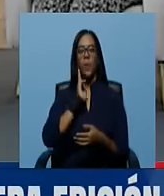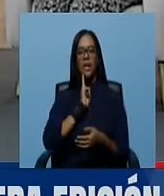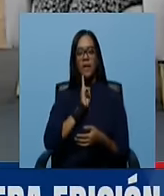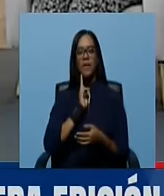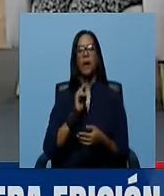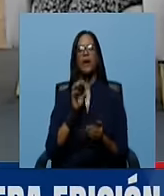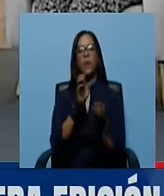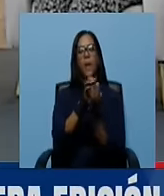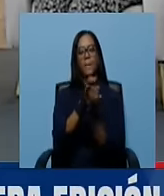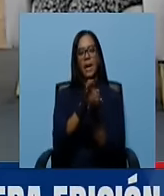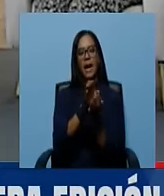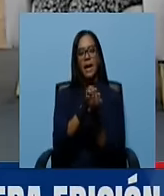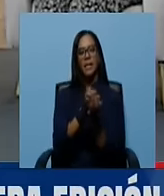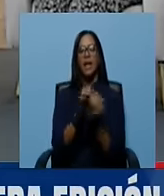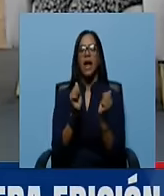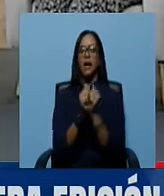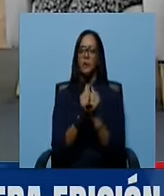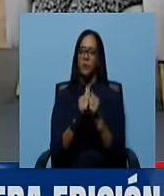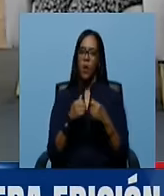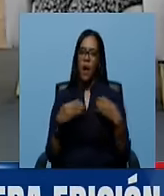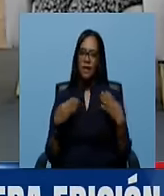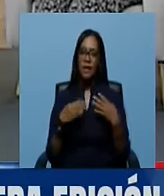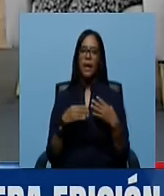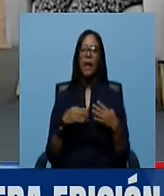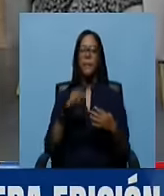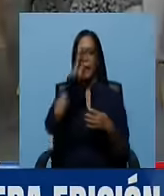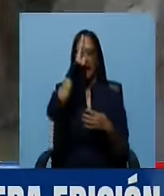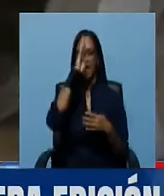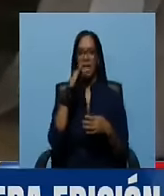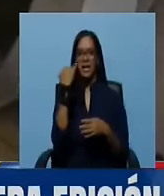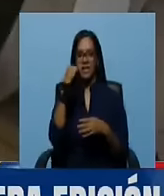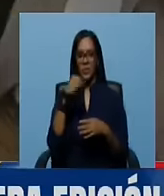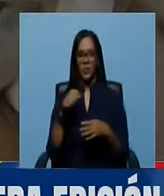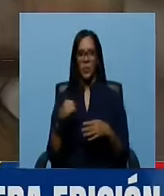Nueva Esparta, Anzoátegui, Barinas y El Zulia.